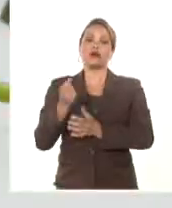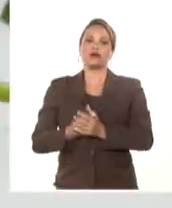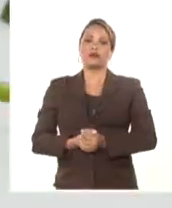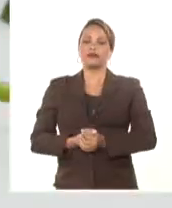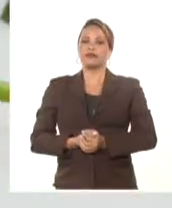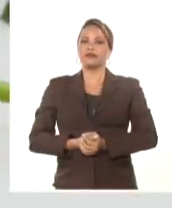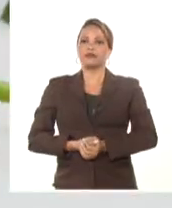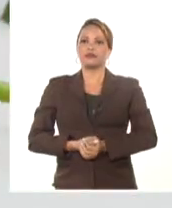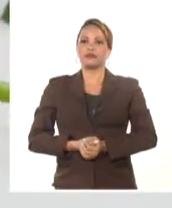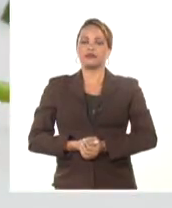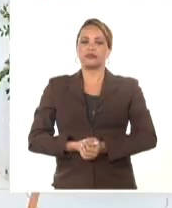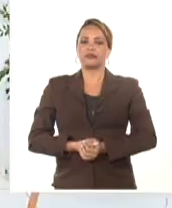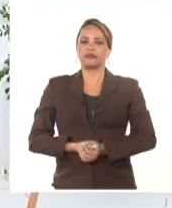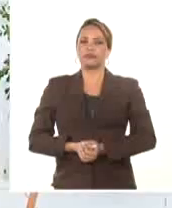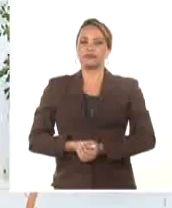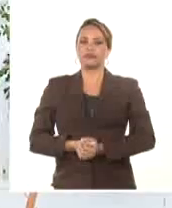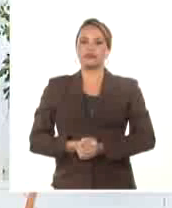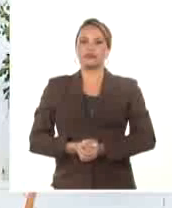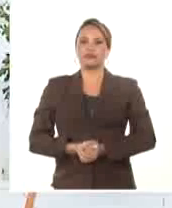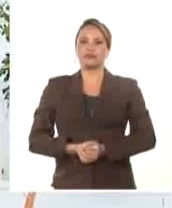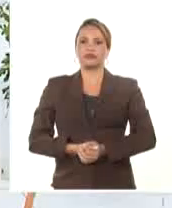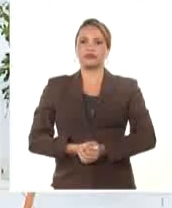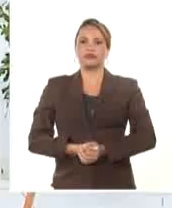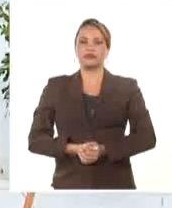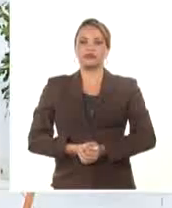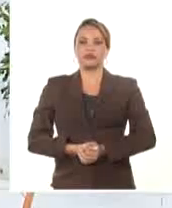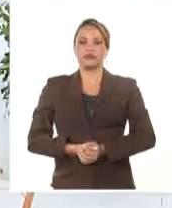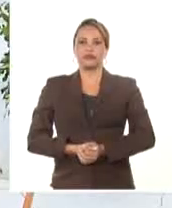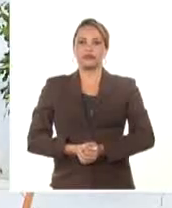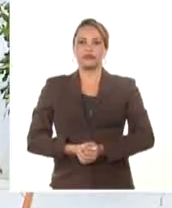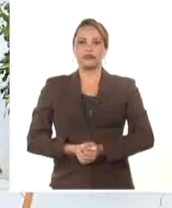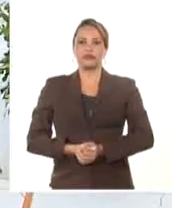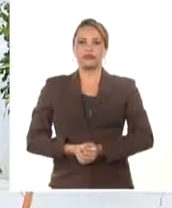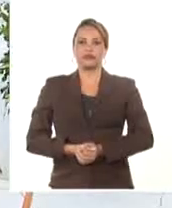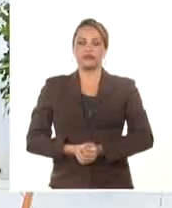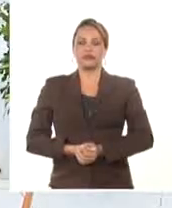camarógrafo Santiago Martí y Dailin Herrera Vallar, Sistema Informativo de la Televisión.